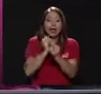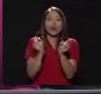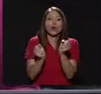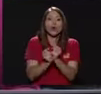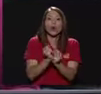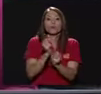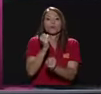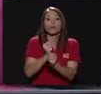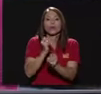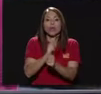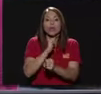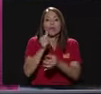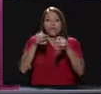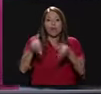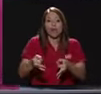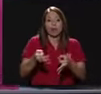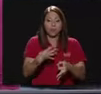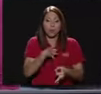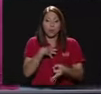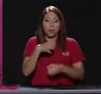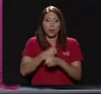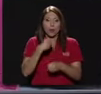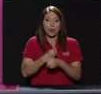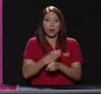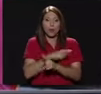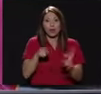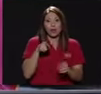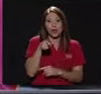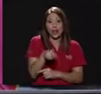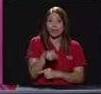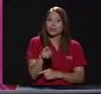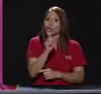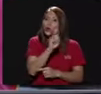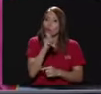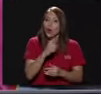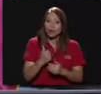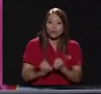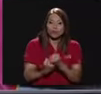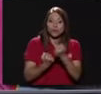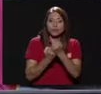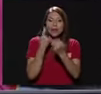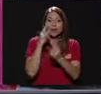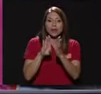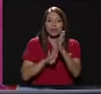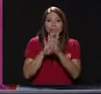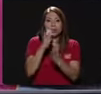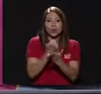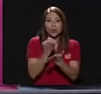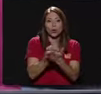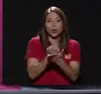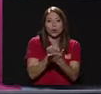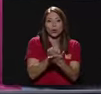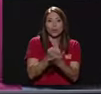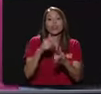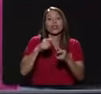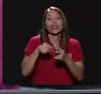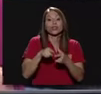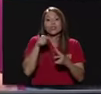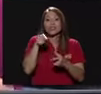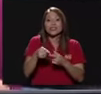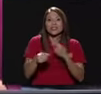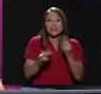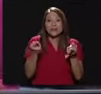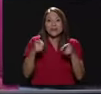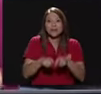su propio empleo, pero no necesariamente esto aporta, digamos, al crecimiento económico. Entonces, como decía Pamela, lo que tenemos es